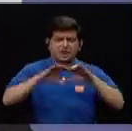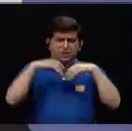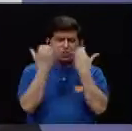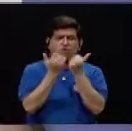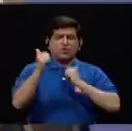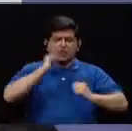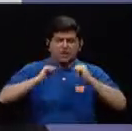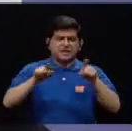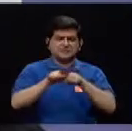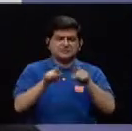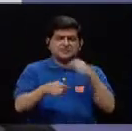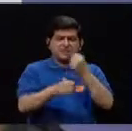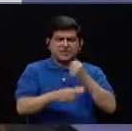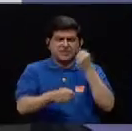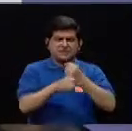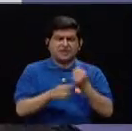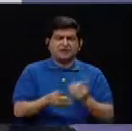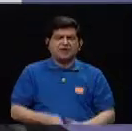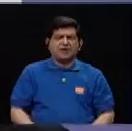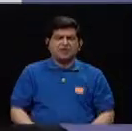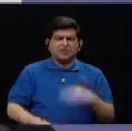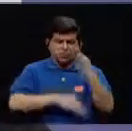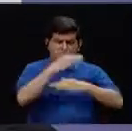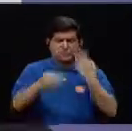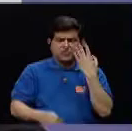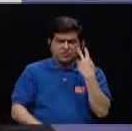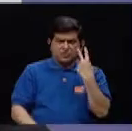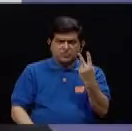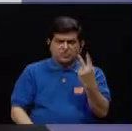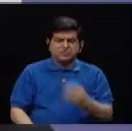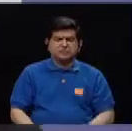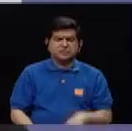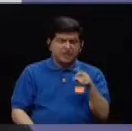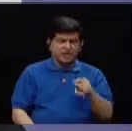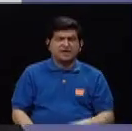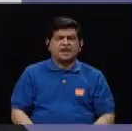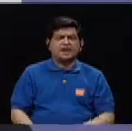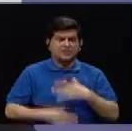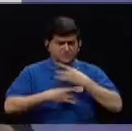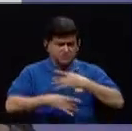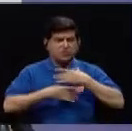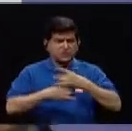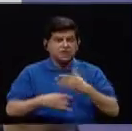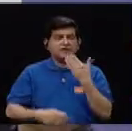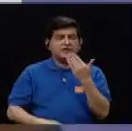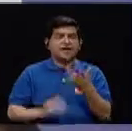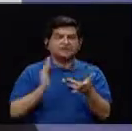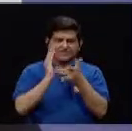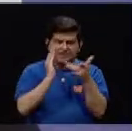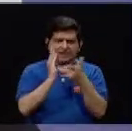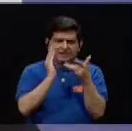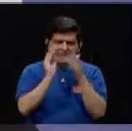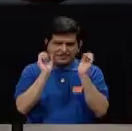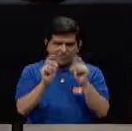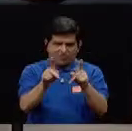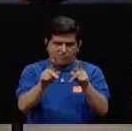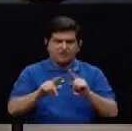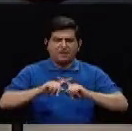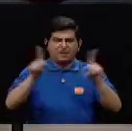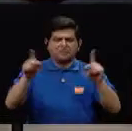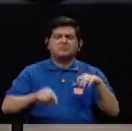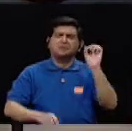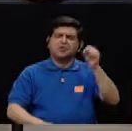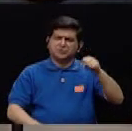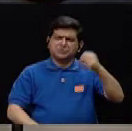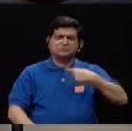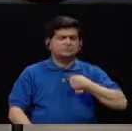teatro, también les hago audiovisuales para que ellos empiecen a tener como un juego ahí audiovisual, que ahora es muy interesante gracias a la tecnología. Claro. Pero